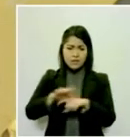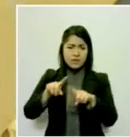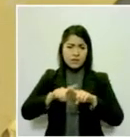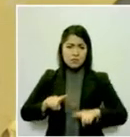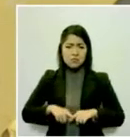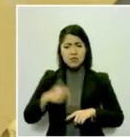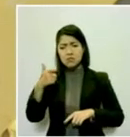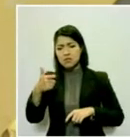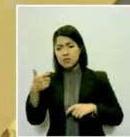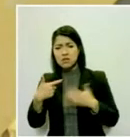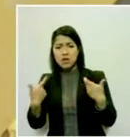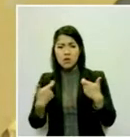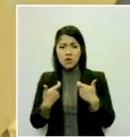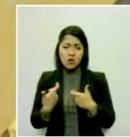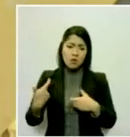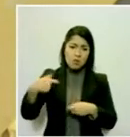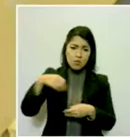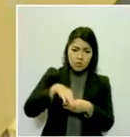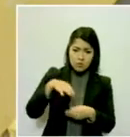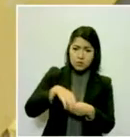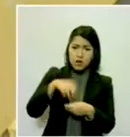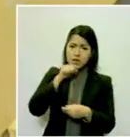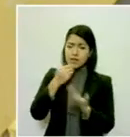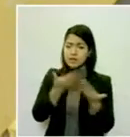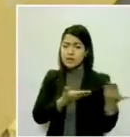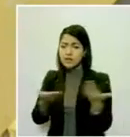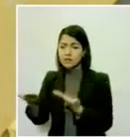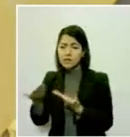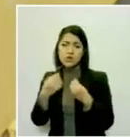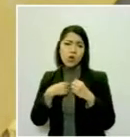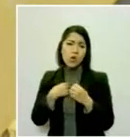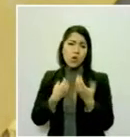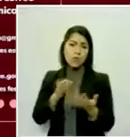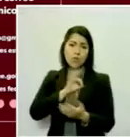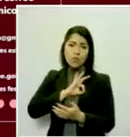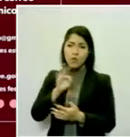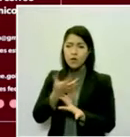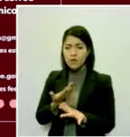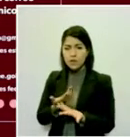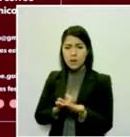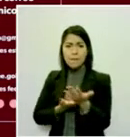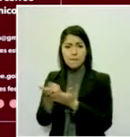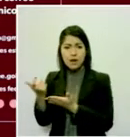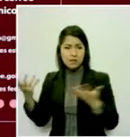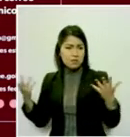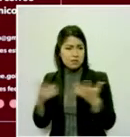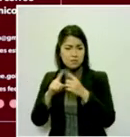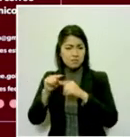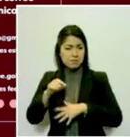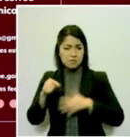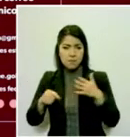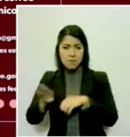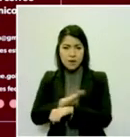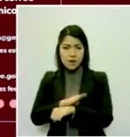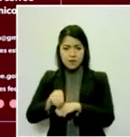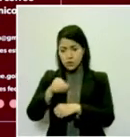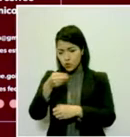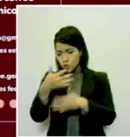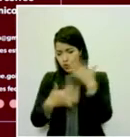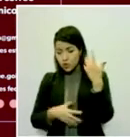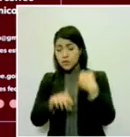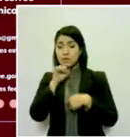y facilidades de pagos de servicios o transferencias. La siguiente. ¿Cómo cambiar